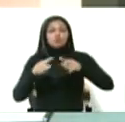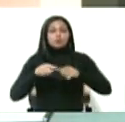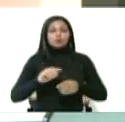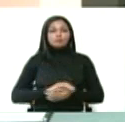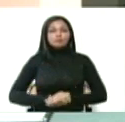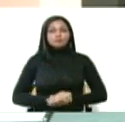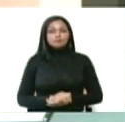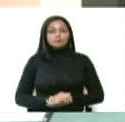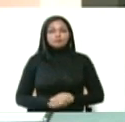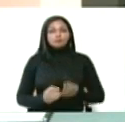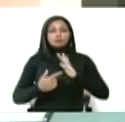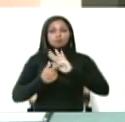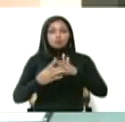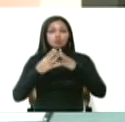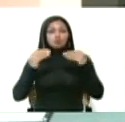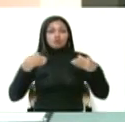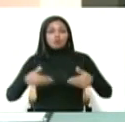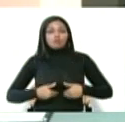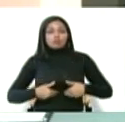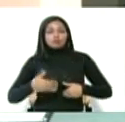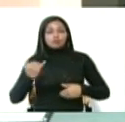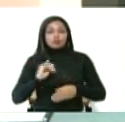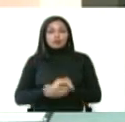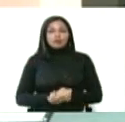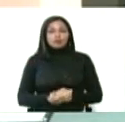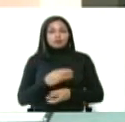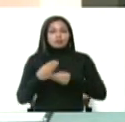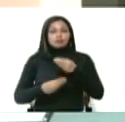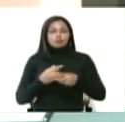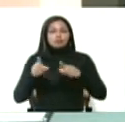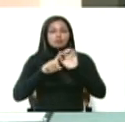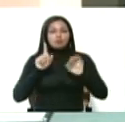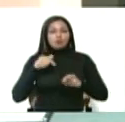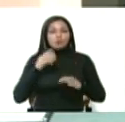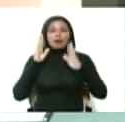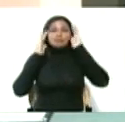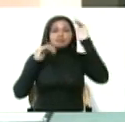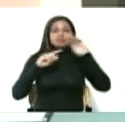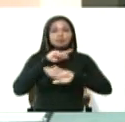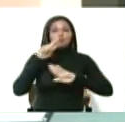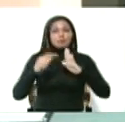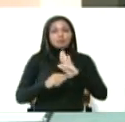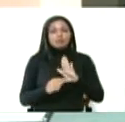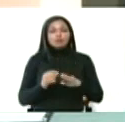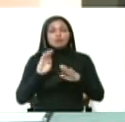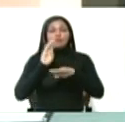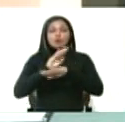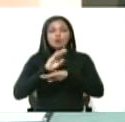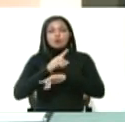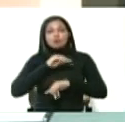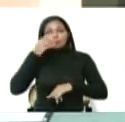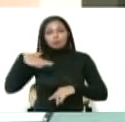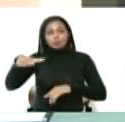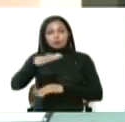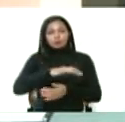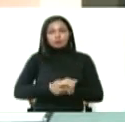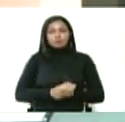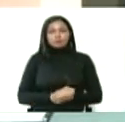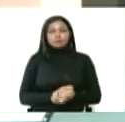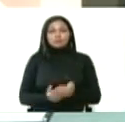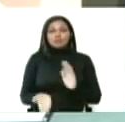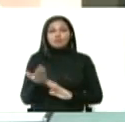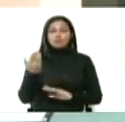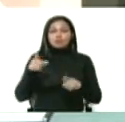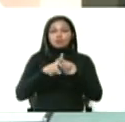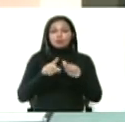Un reportaje, mostrar todo el esfuerzo que se está haciendo para atender, para curar a nuestro pueblo. Qué importante,